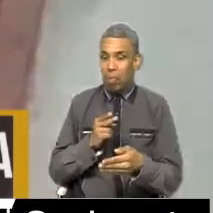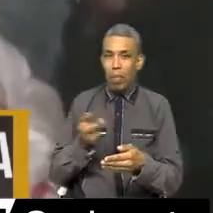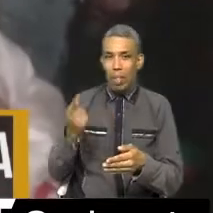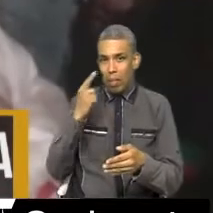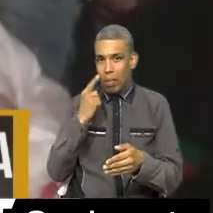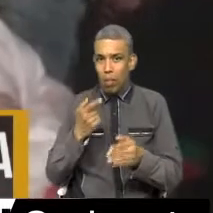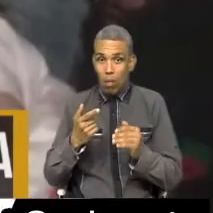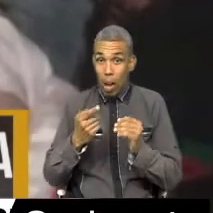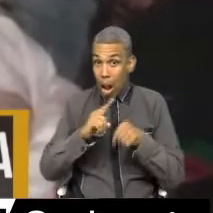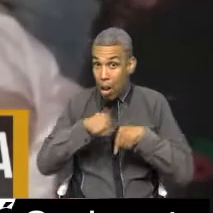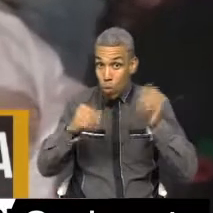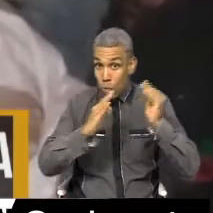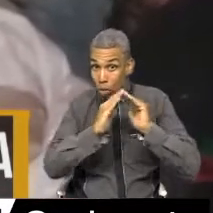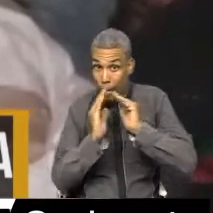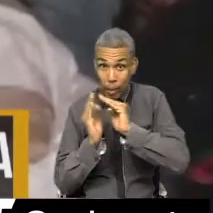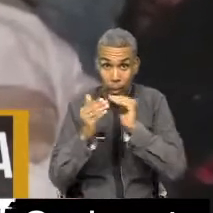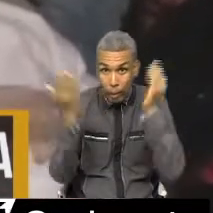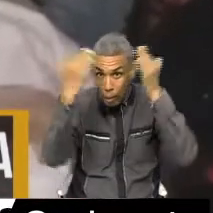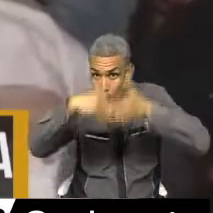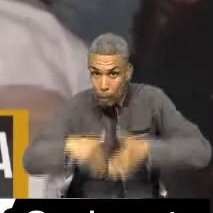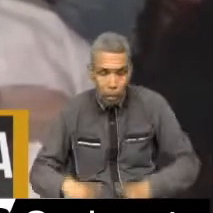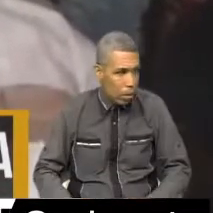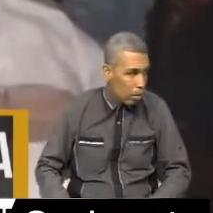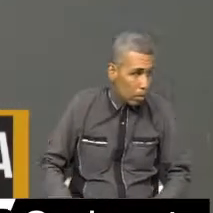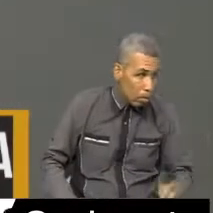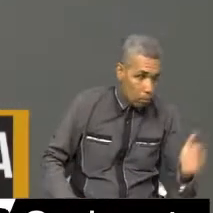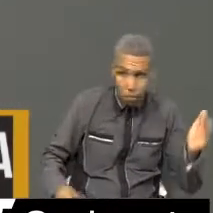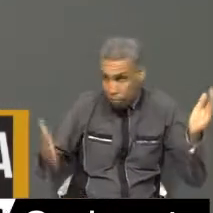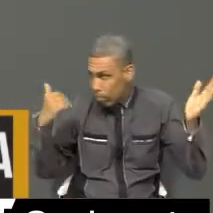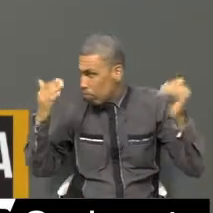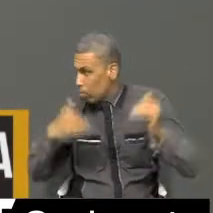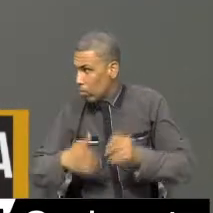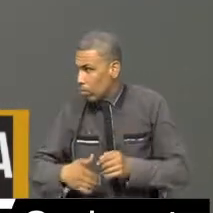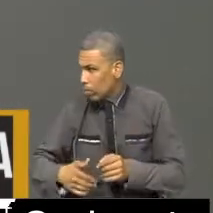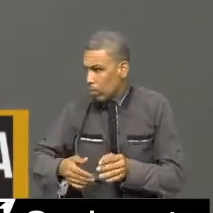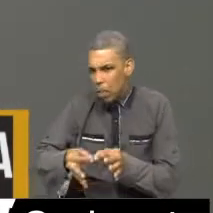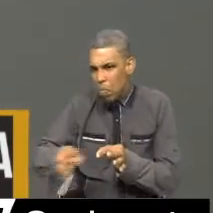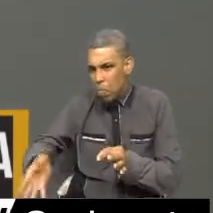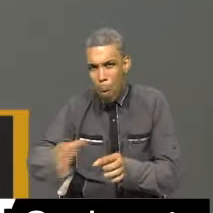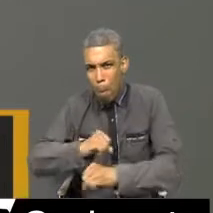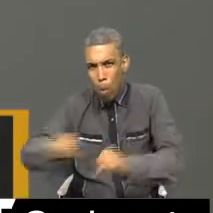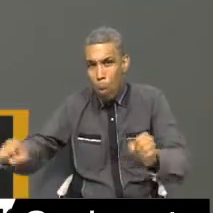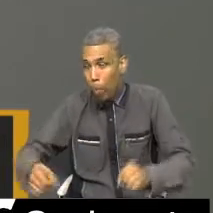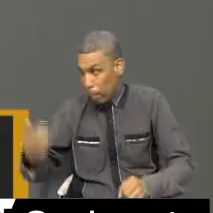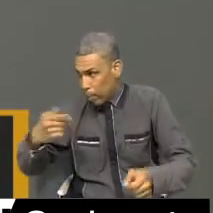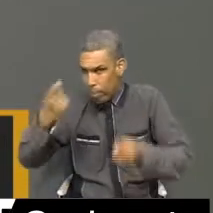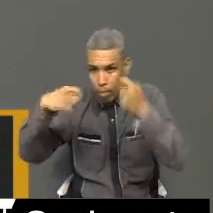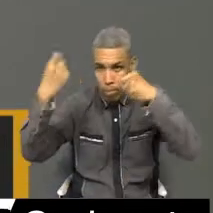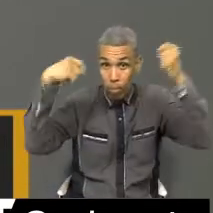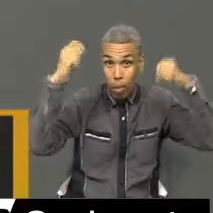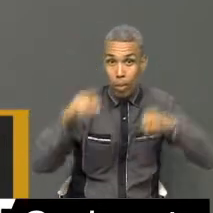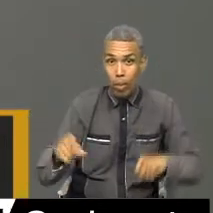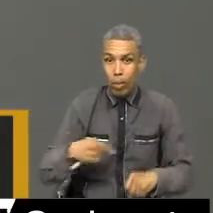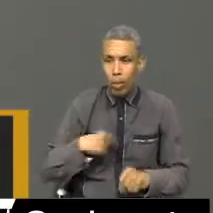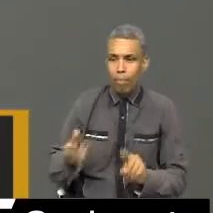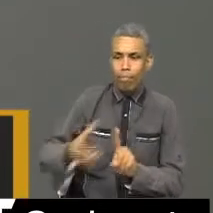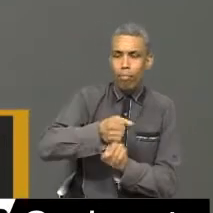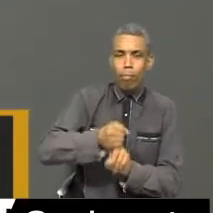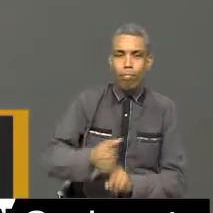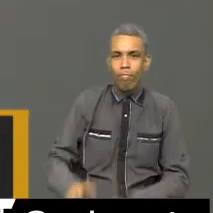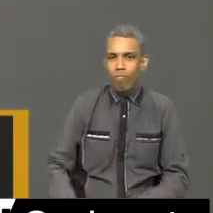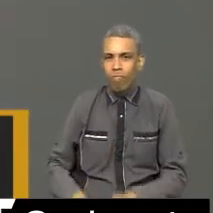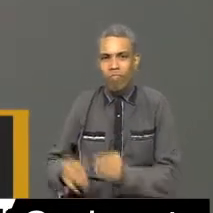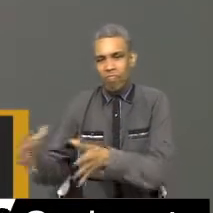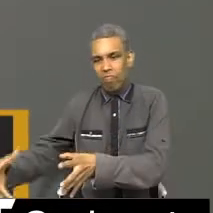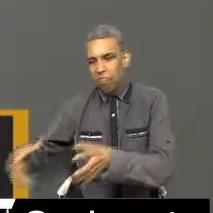ni las medidas de seguridad para su venta y distribución. Bueno, el reporte que tenemos son tres operativos que se han hecho, en los cuales se han incautado